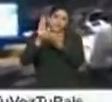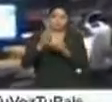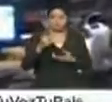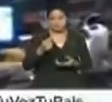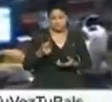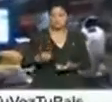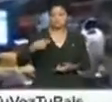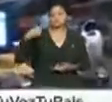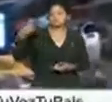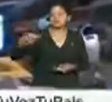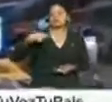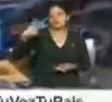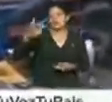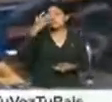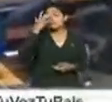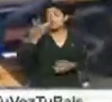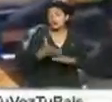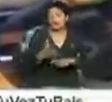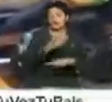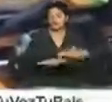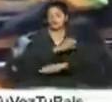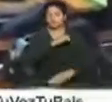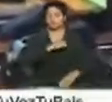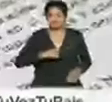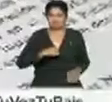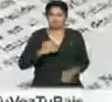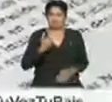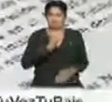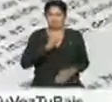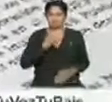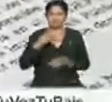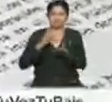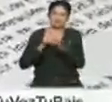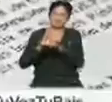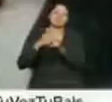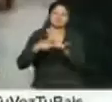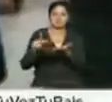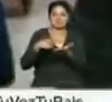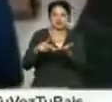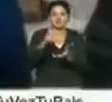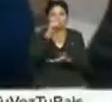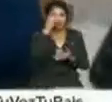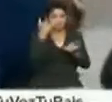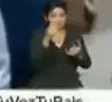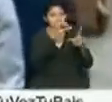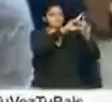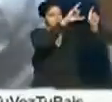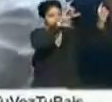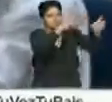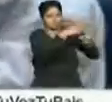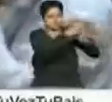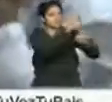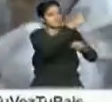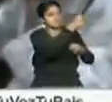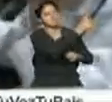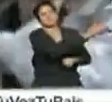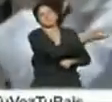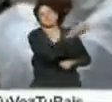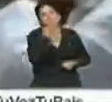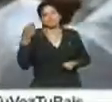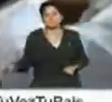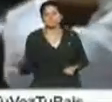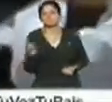Pública Integral de Salud los montos que por atenciones médicas en sus unidades se hayan efectuado a personas que también sean titulares